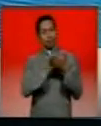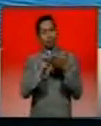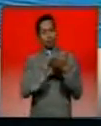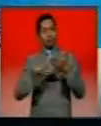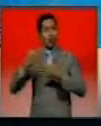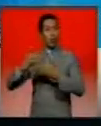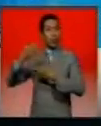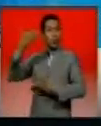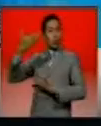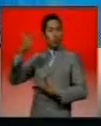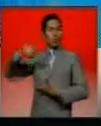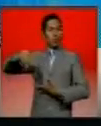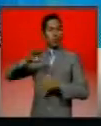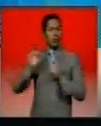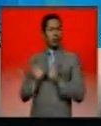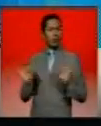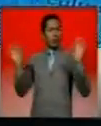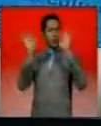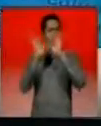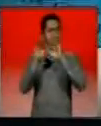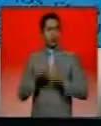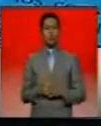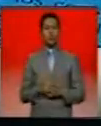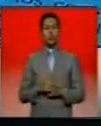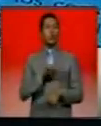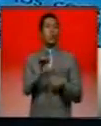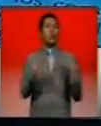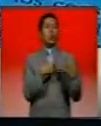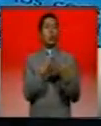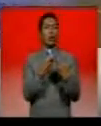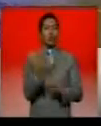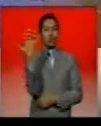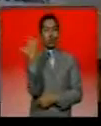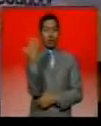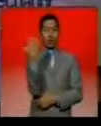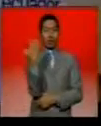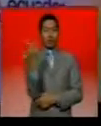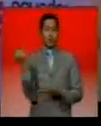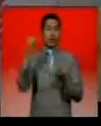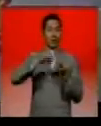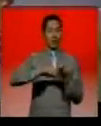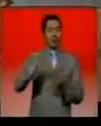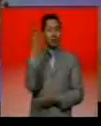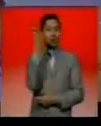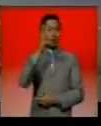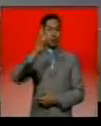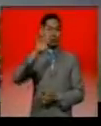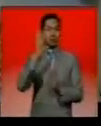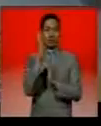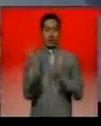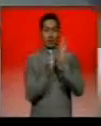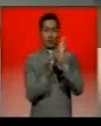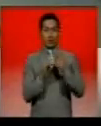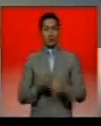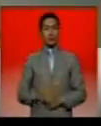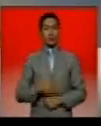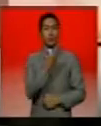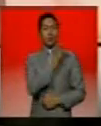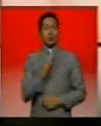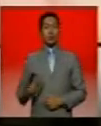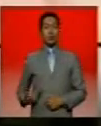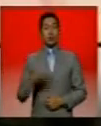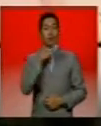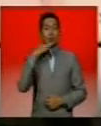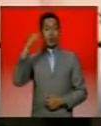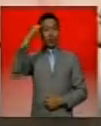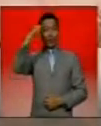académico que se desarrollará entre el 15 y 16 de abril. Invitado por el Papa Francisco, es la segunda vez en la historia que un